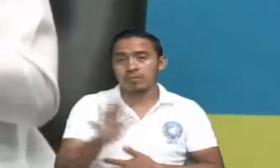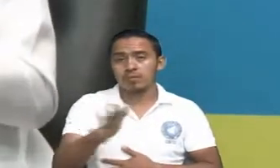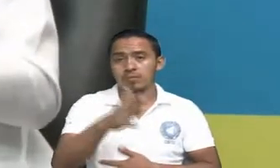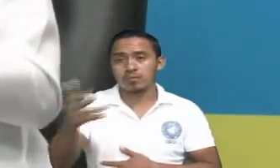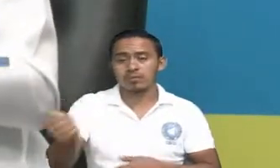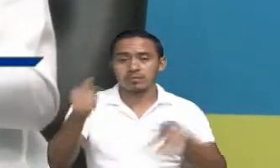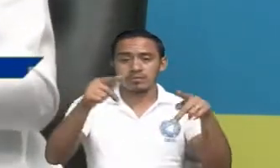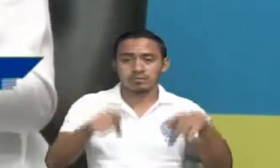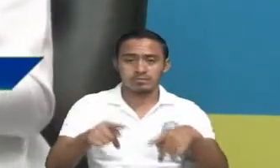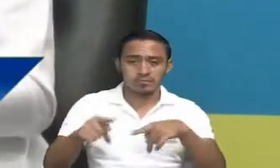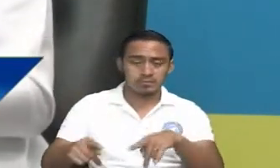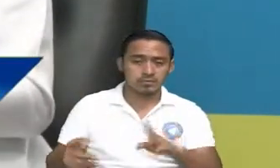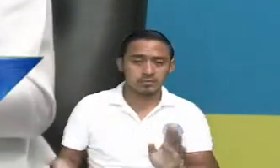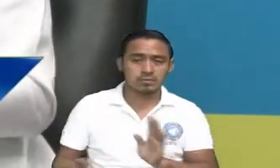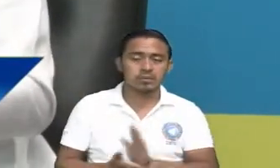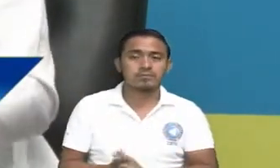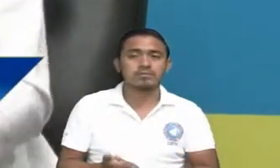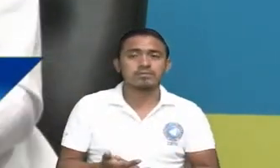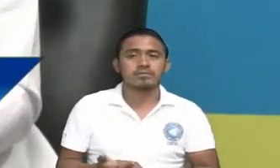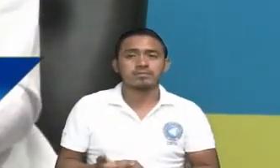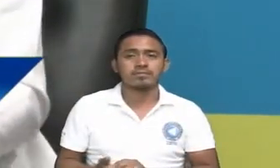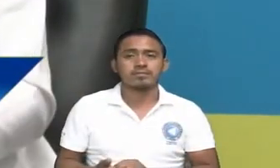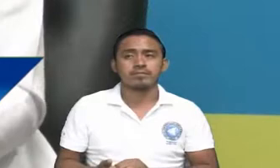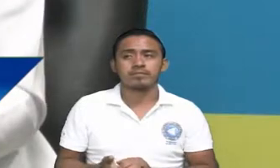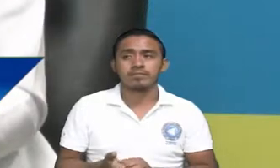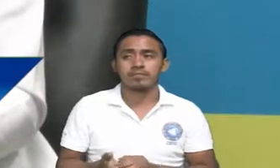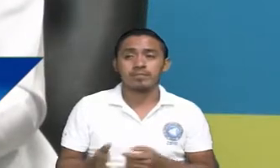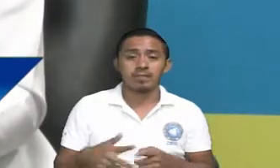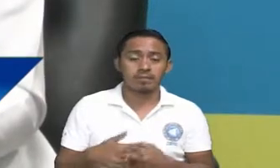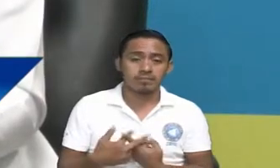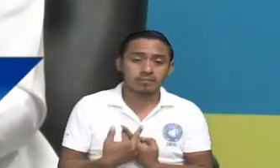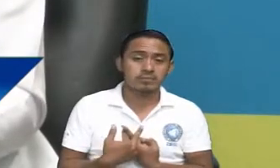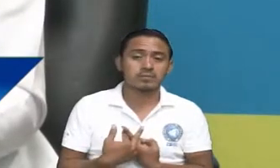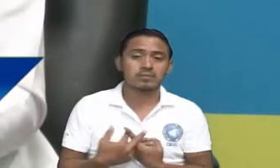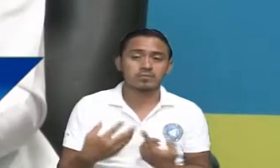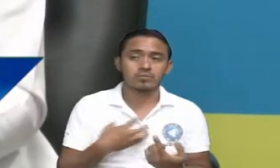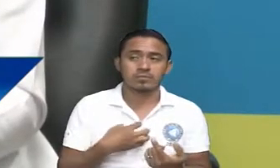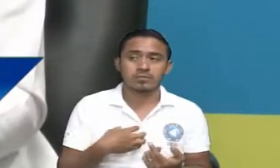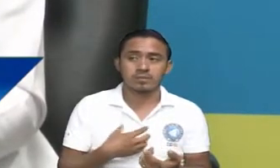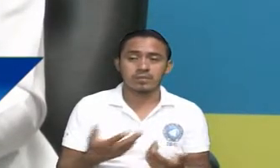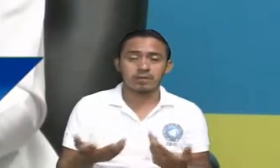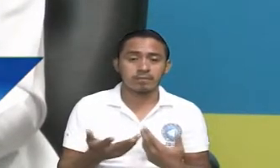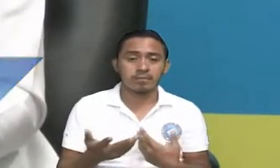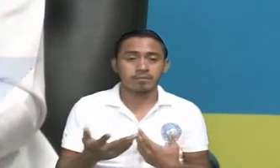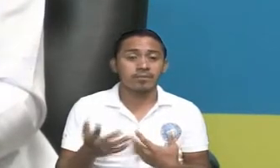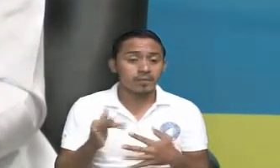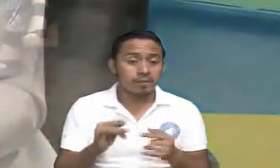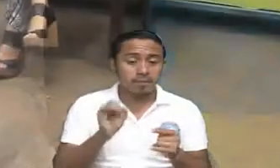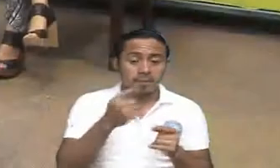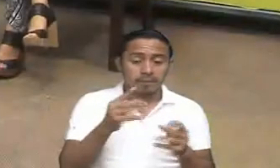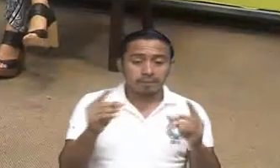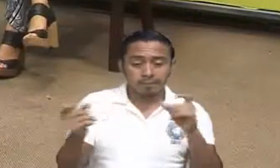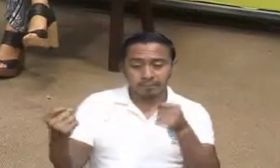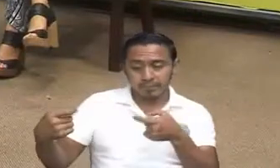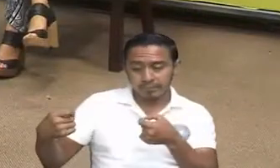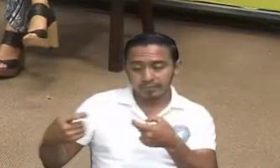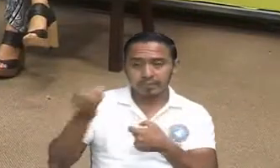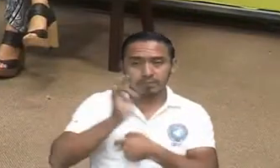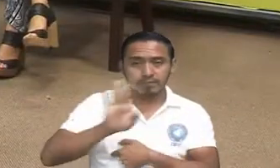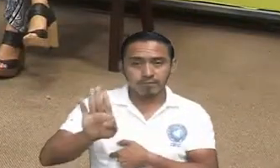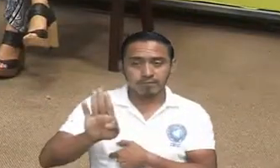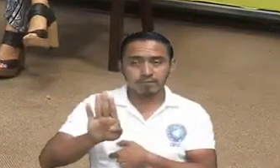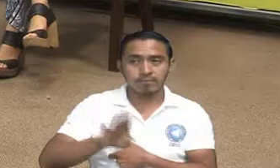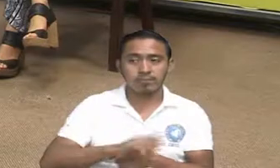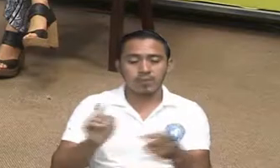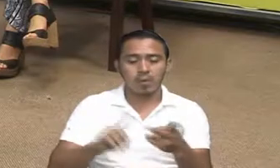persona que está a nuestro lado. No, y así se inicia, porque después se llega a concretar a una acción. Quizás chatean por Facebook,